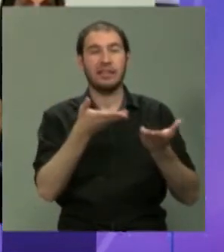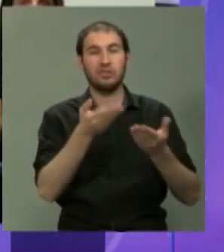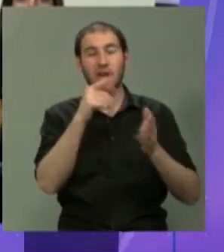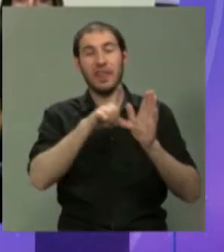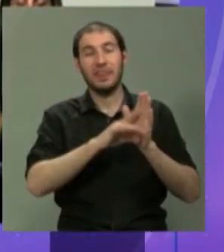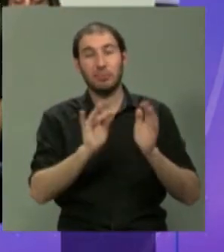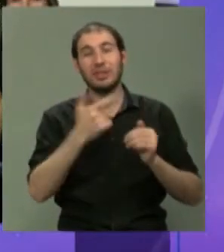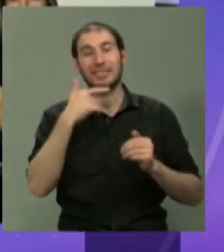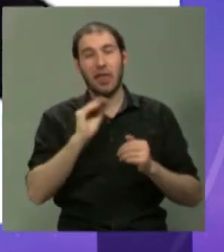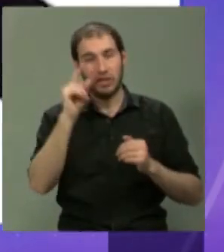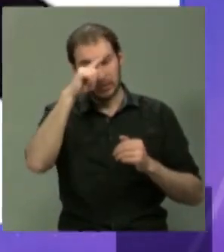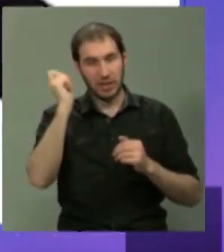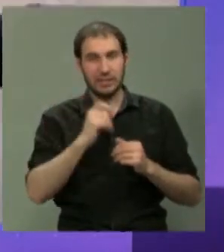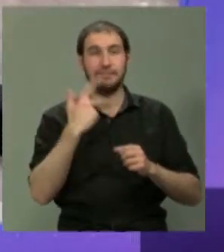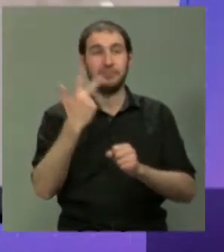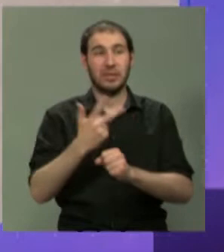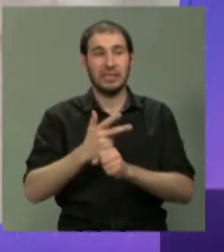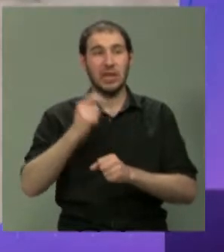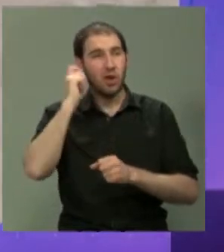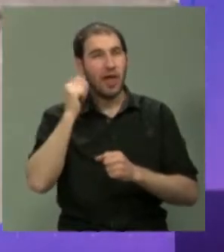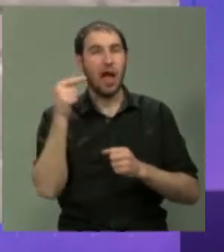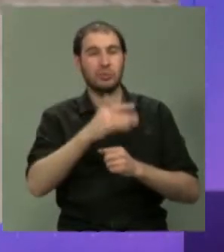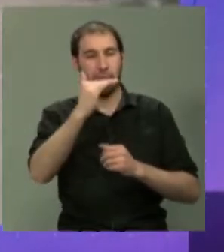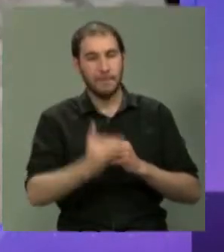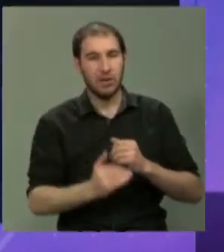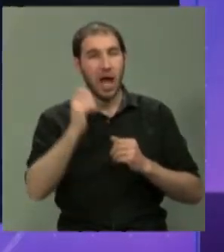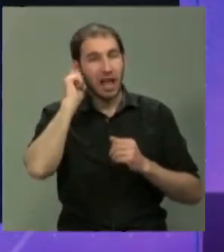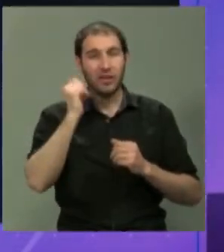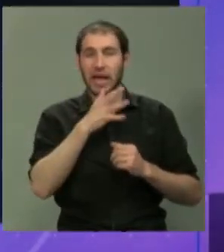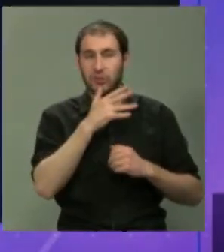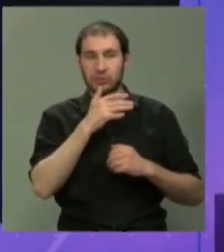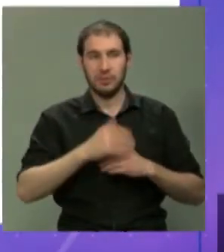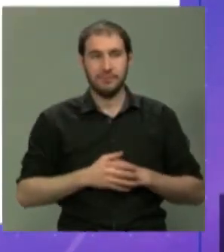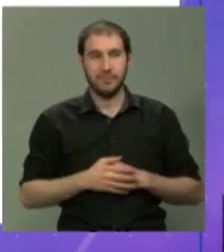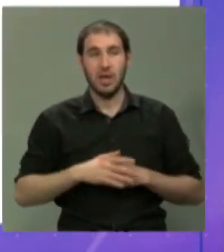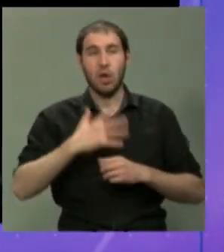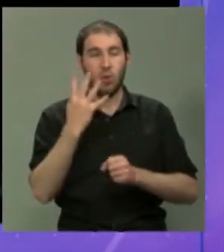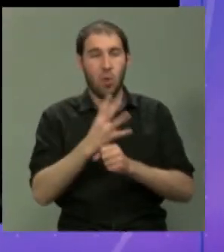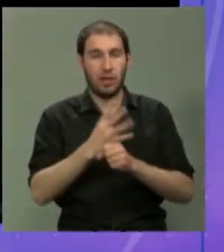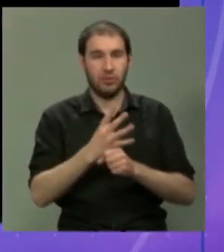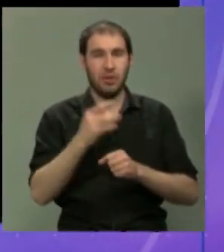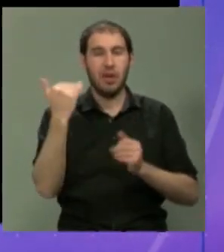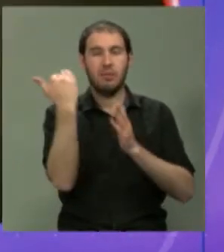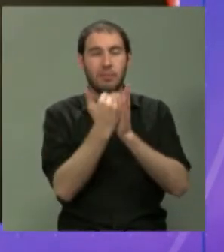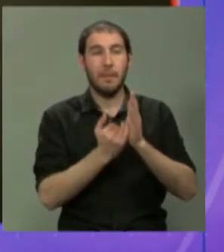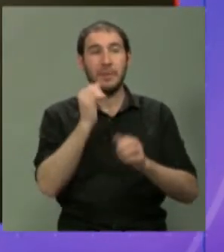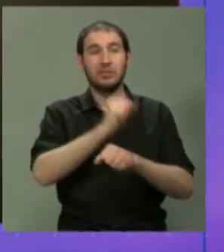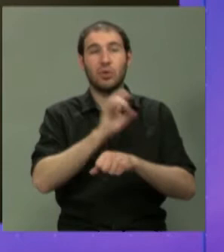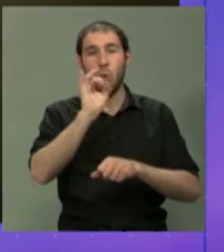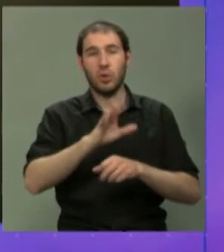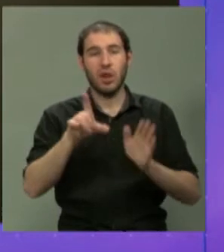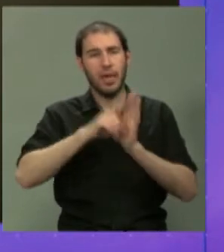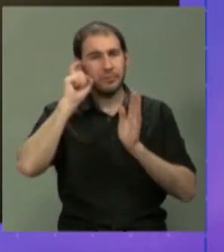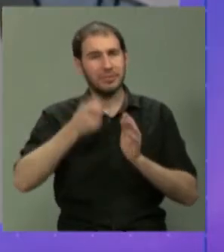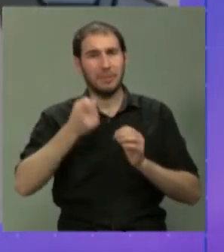legisladores nacionales. Tercero, bajar la edad de imputabilidad a los 14 años. Cuarto, establecer prisión solo para los delitos